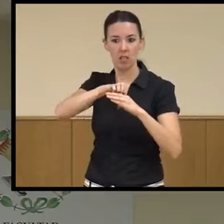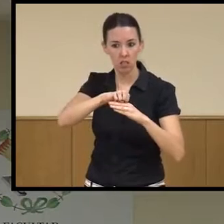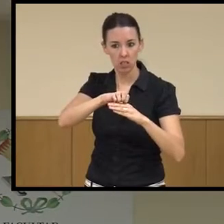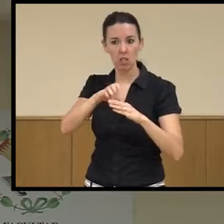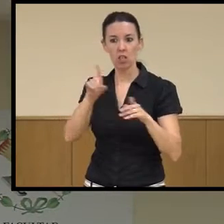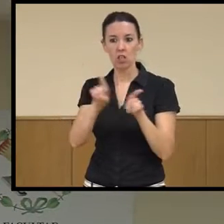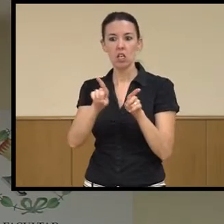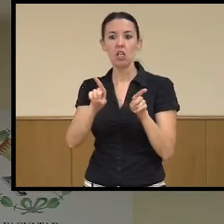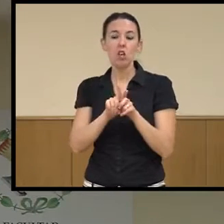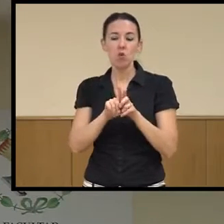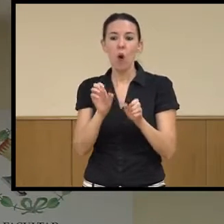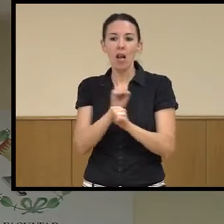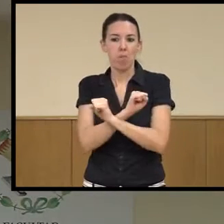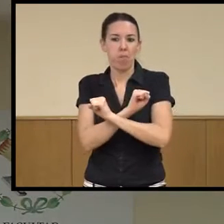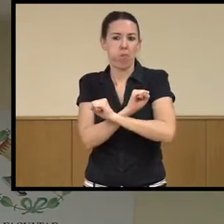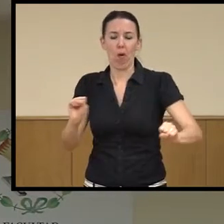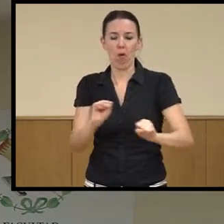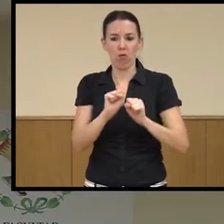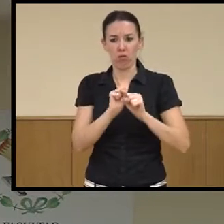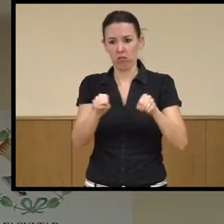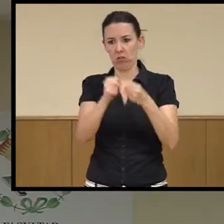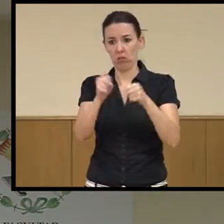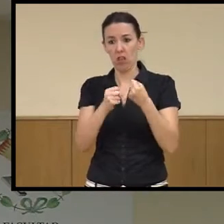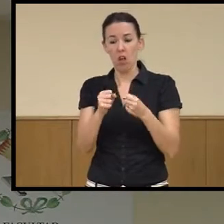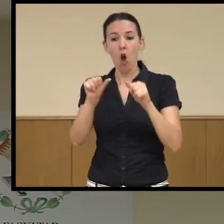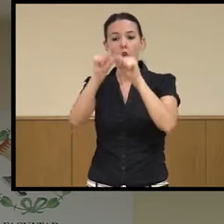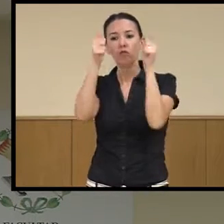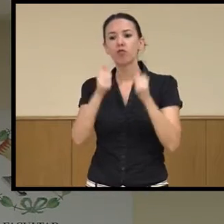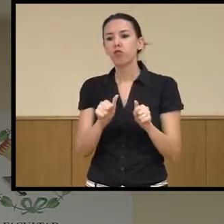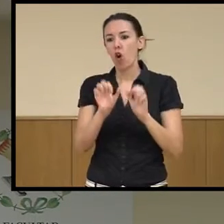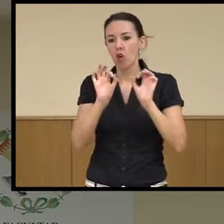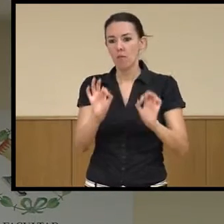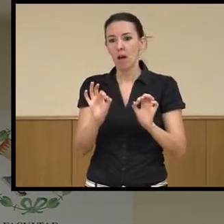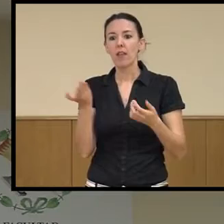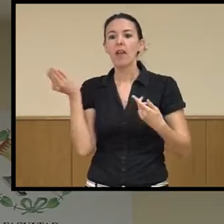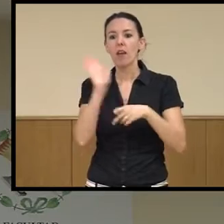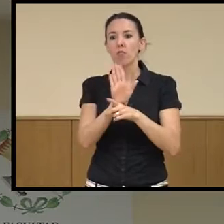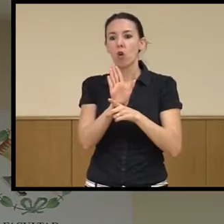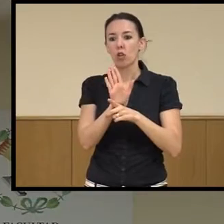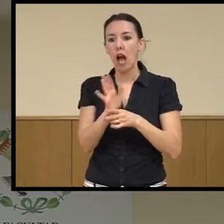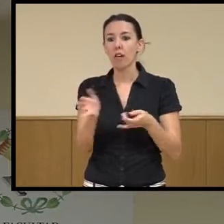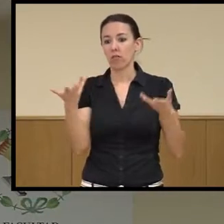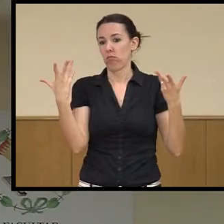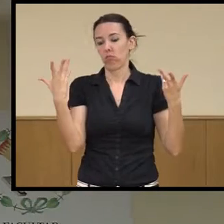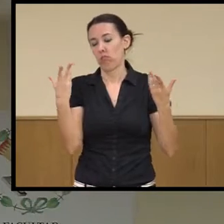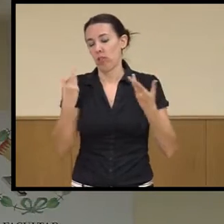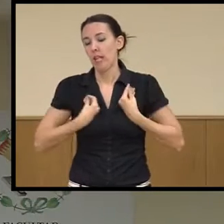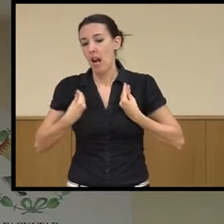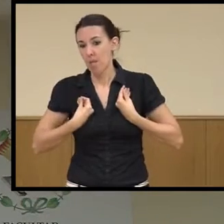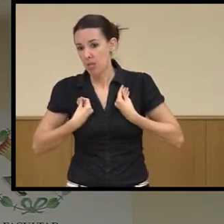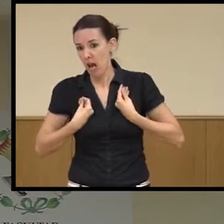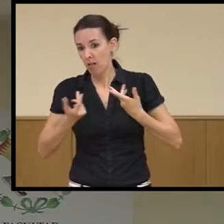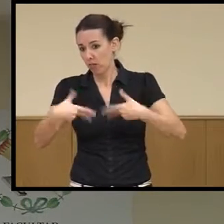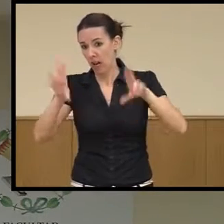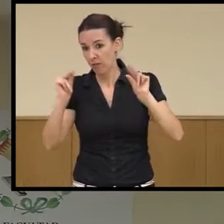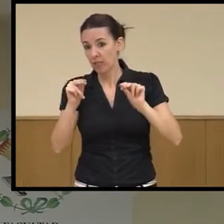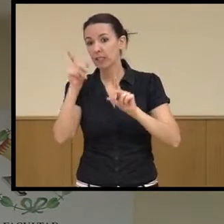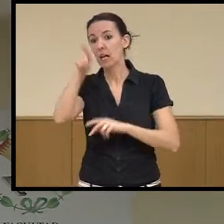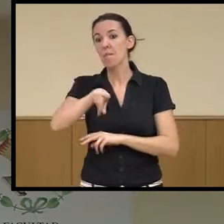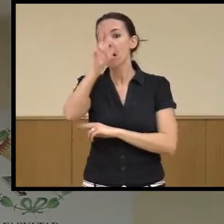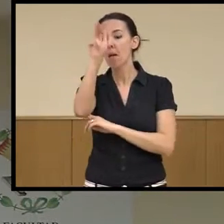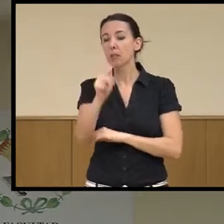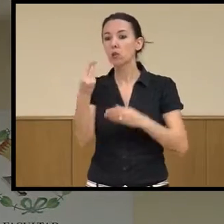fuera a estallar en mil pedazos. ¿Hay forma más gráfica de evocar el final de la sensualidad emparejada a la vida? Y también en la pintura se